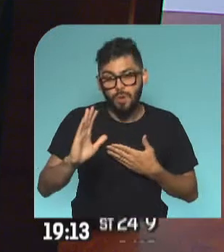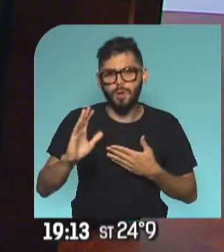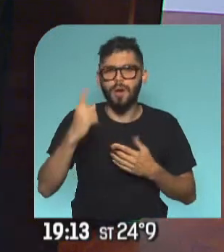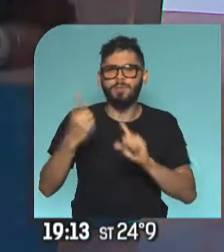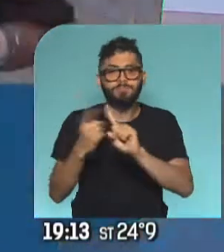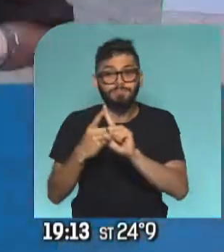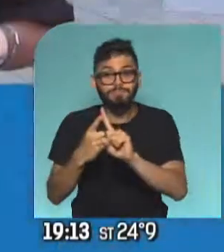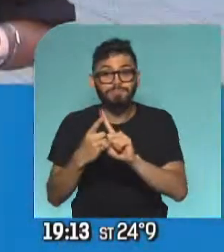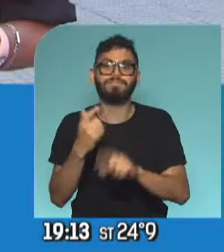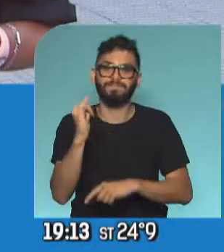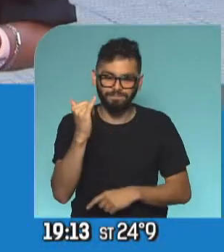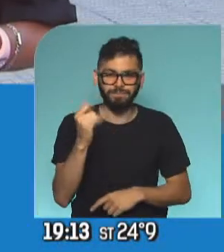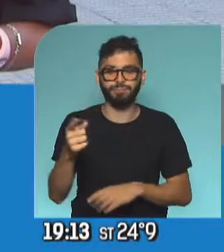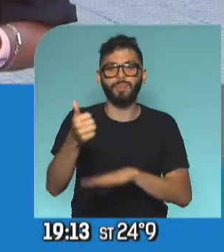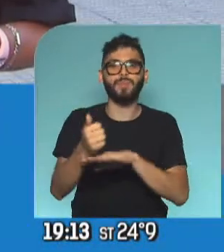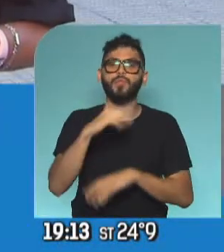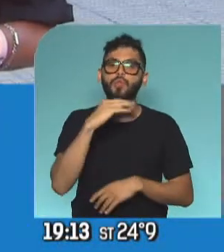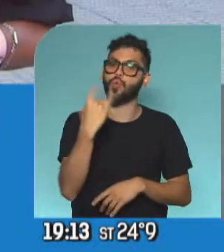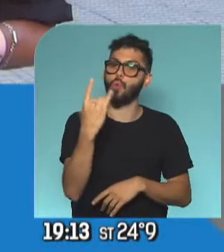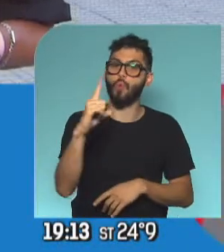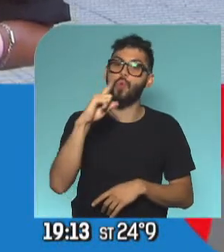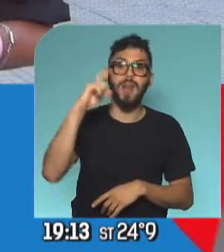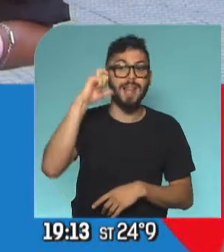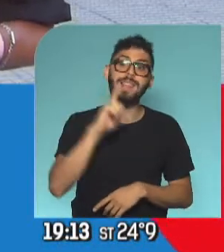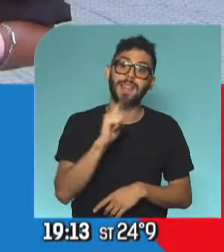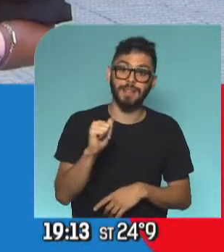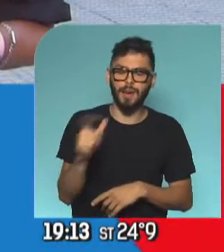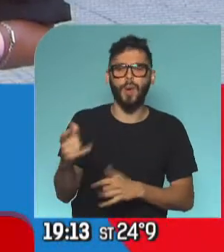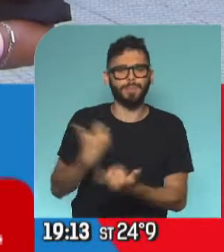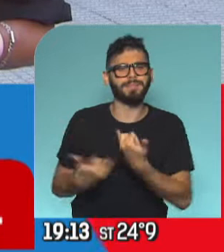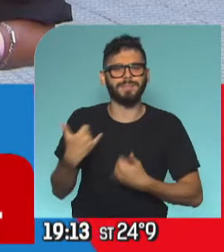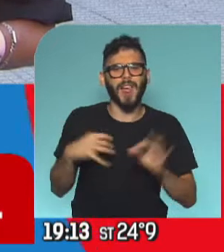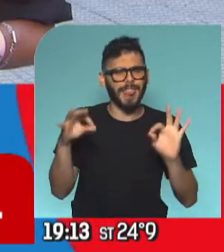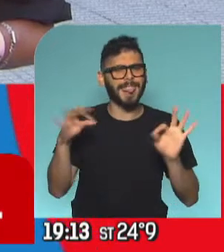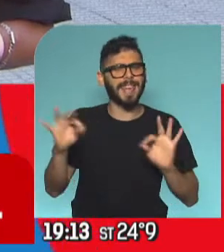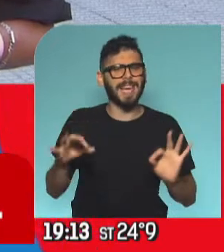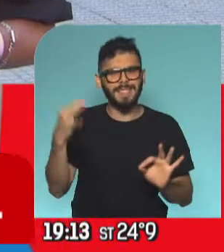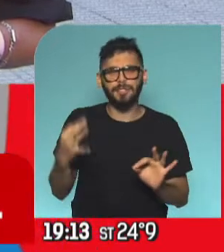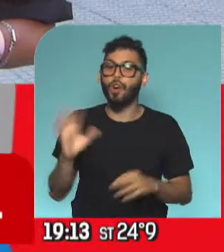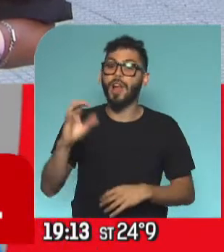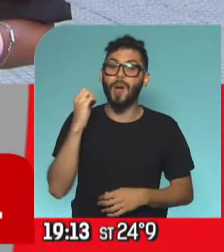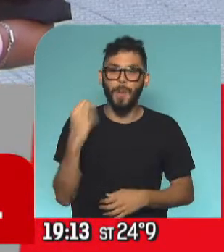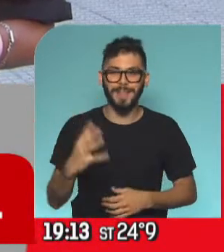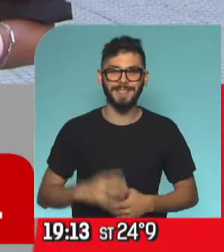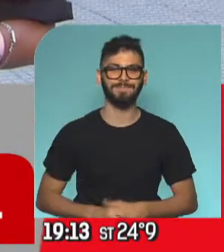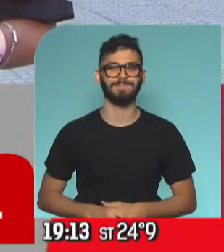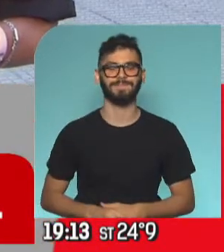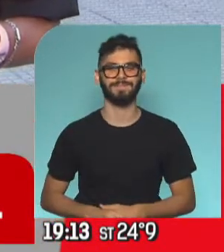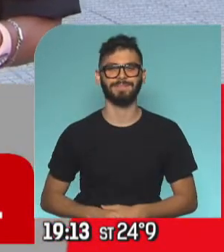Al móvil, vamos. Exactamente, al móvil con Julieta Algul, que por supuesto nos va a traer más detalles de esta, que es otra de las noticias de la jornada. Julieta, ¿cómo estás? Buenas tardes.